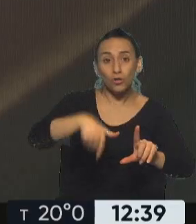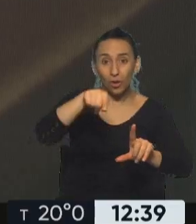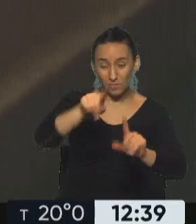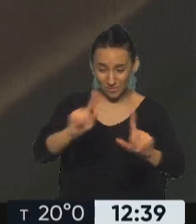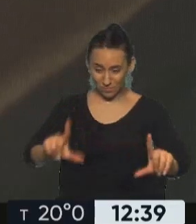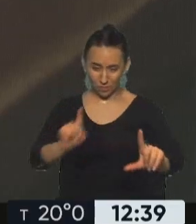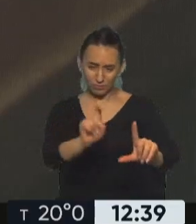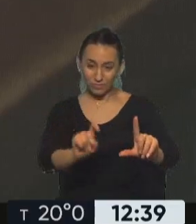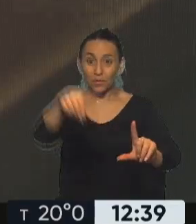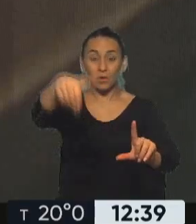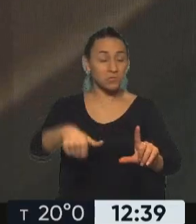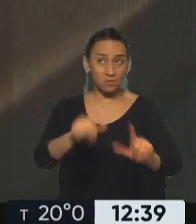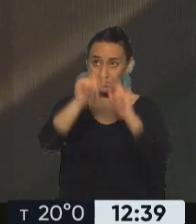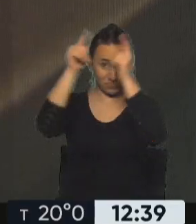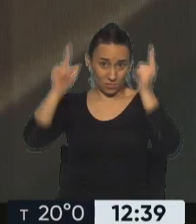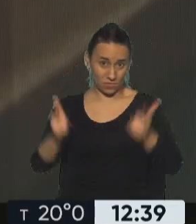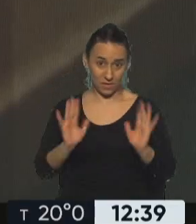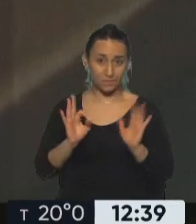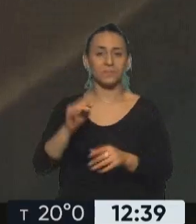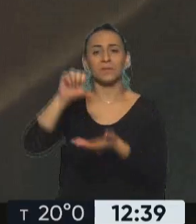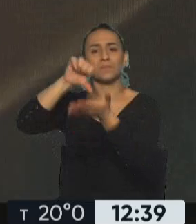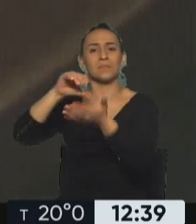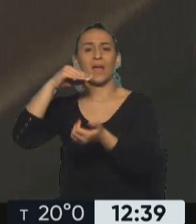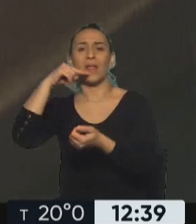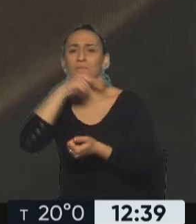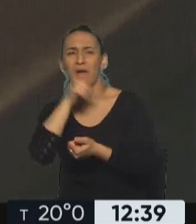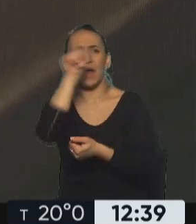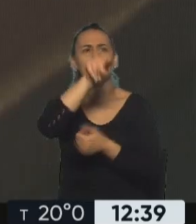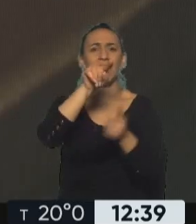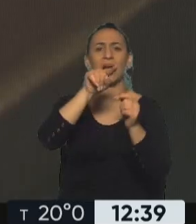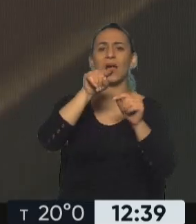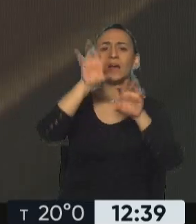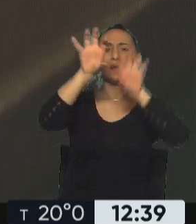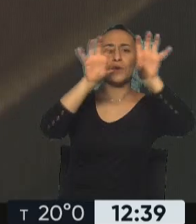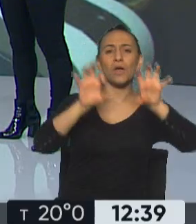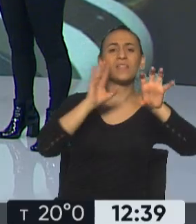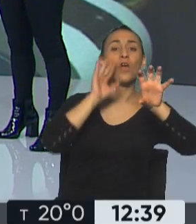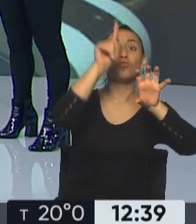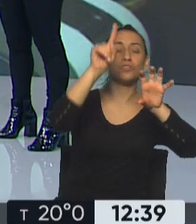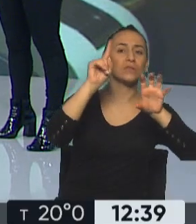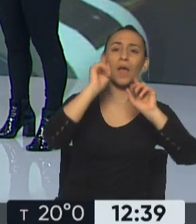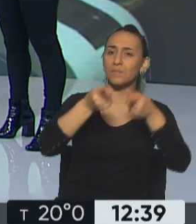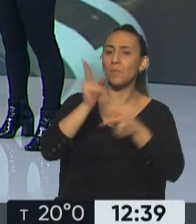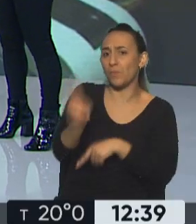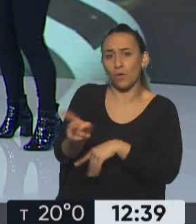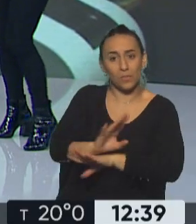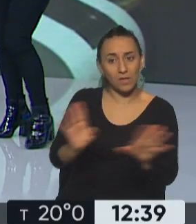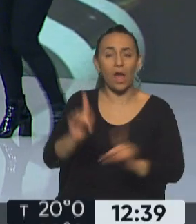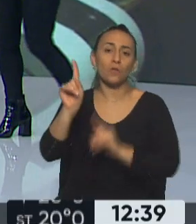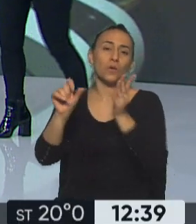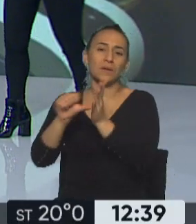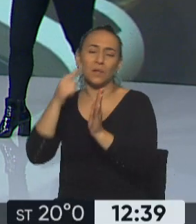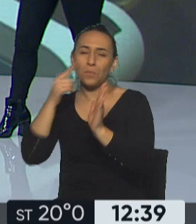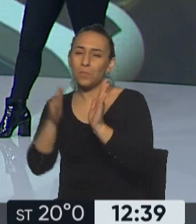En Alemania, en muchos estados de Estados Unidos se prohibió. Vamos a ver un mapa donde nos dice qué países lo implementaron parcialmente,